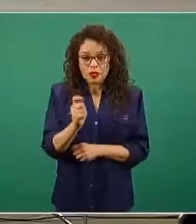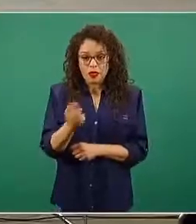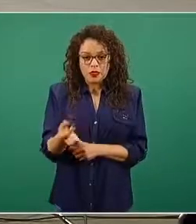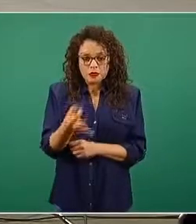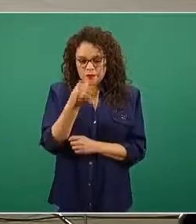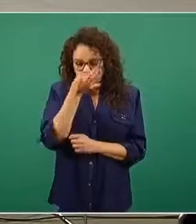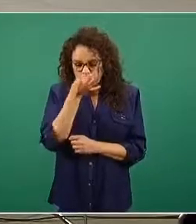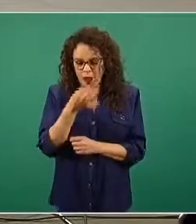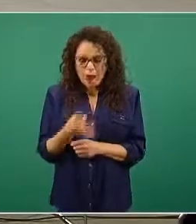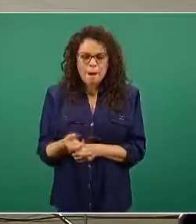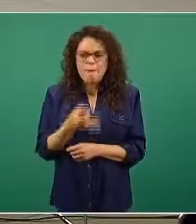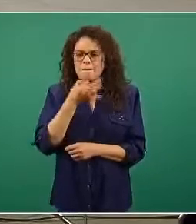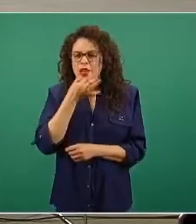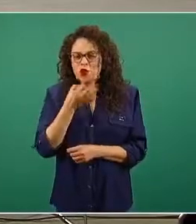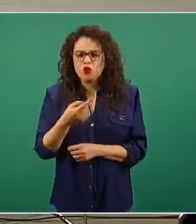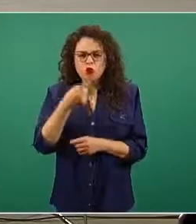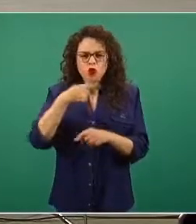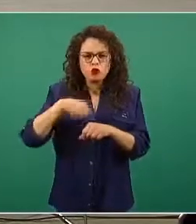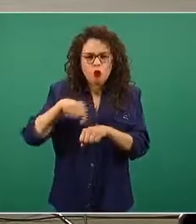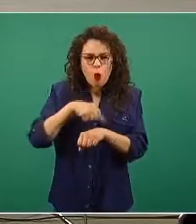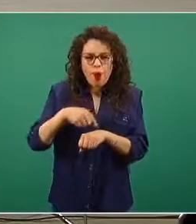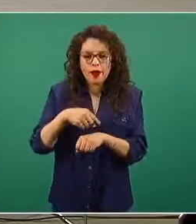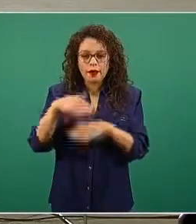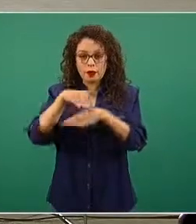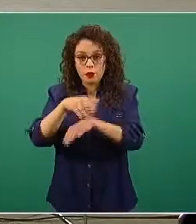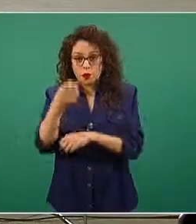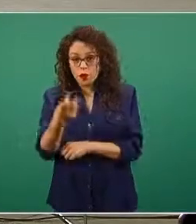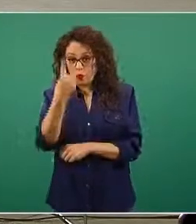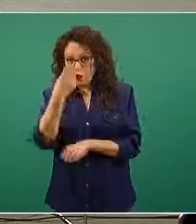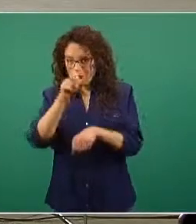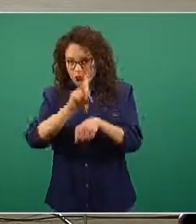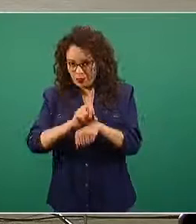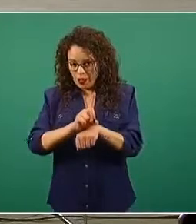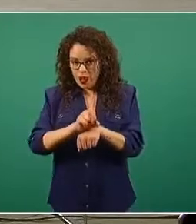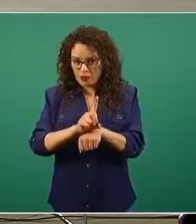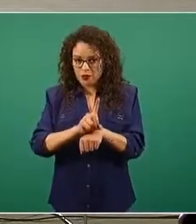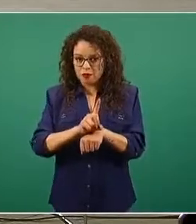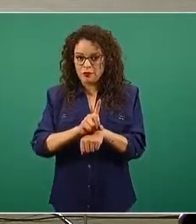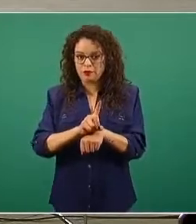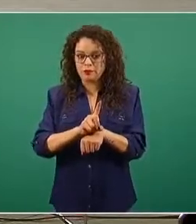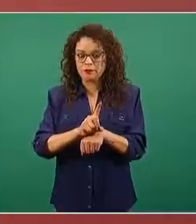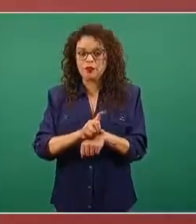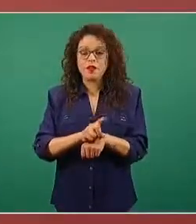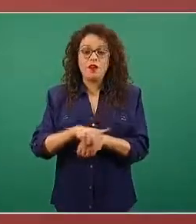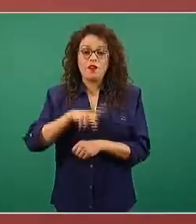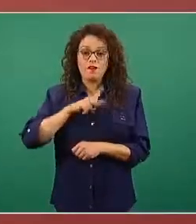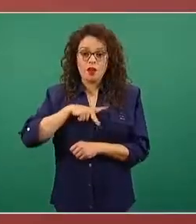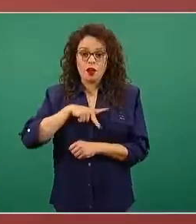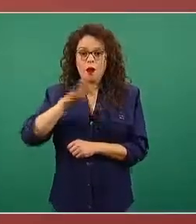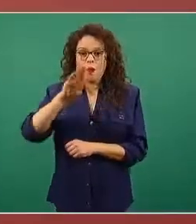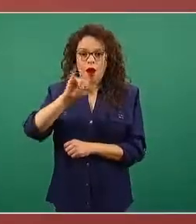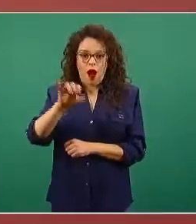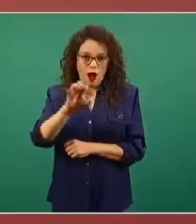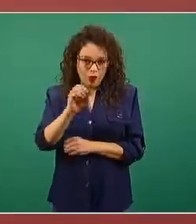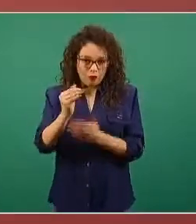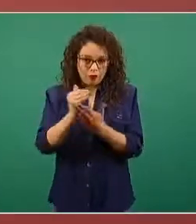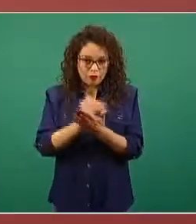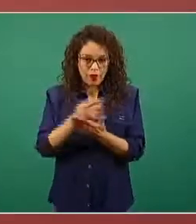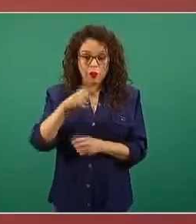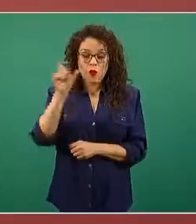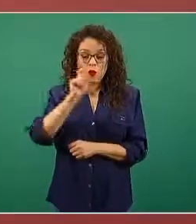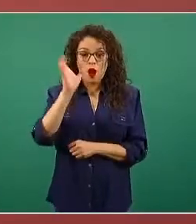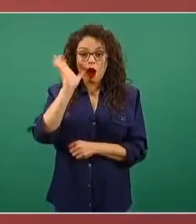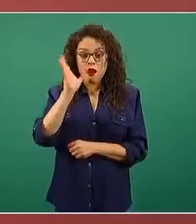ese periodo de 2 días, el riesgo es muy bajo porque la emisión de virus es baja y conforme el virus se replica en la vía respiratoria